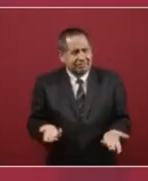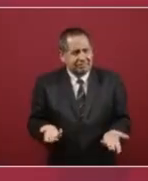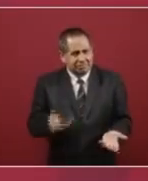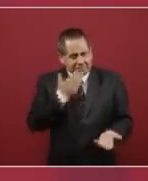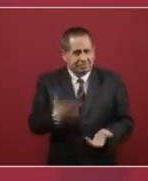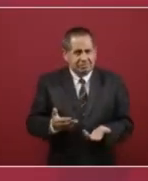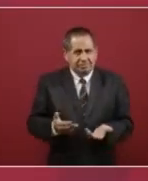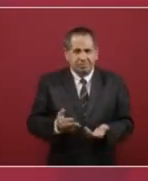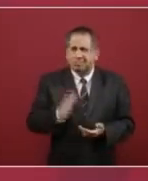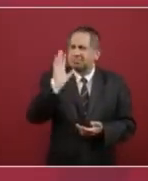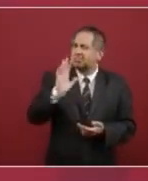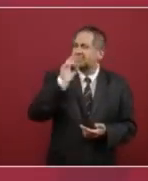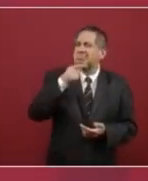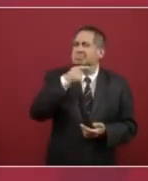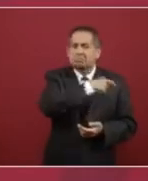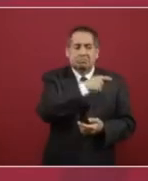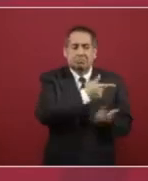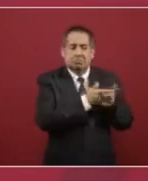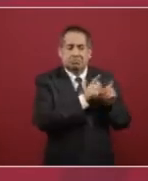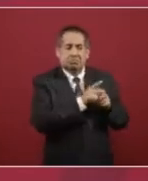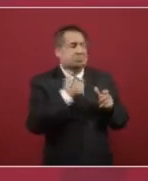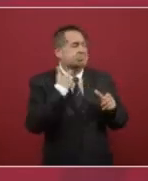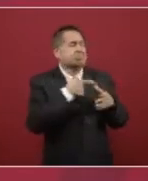como si fuesen